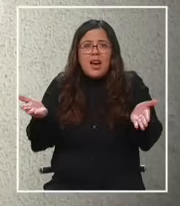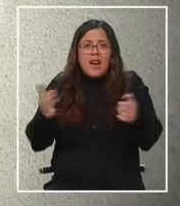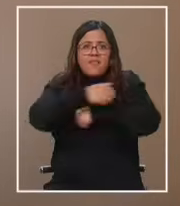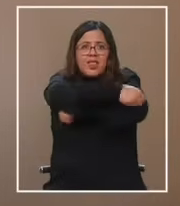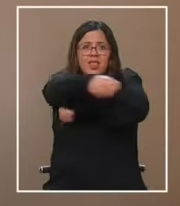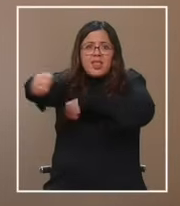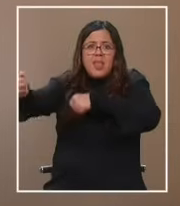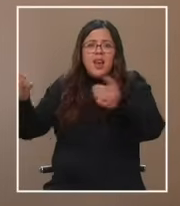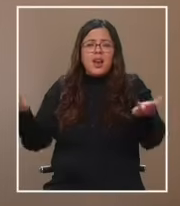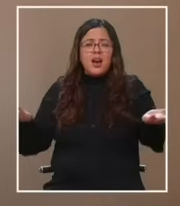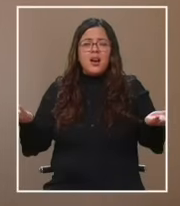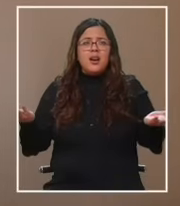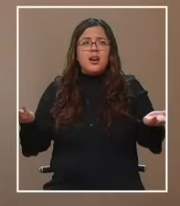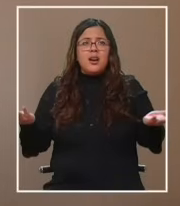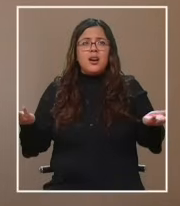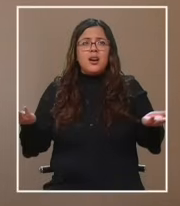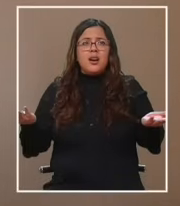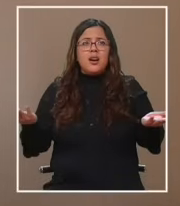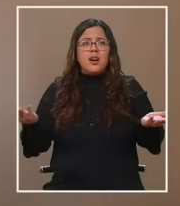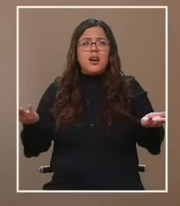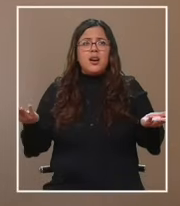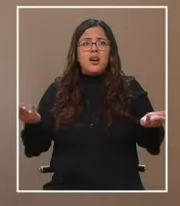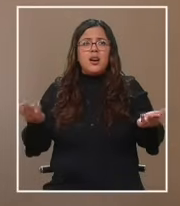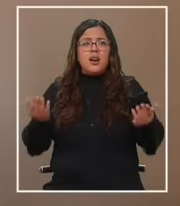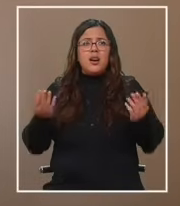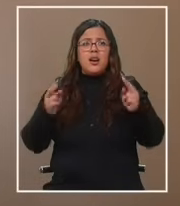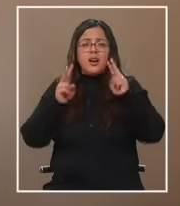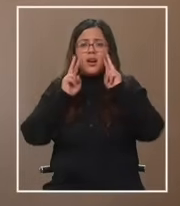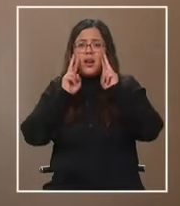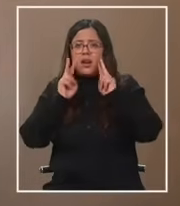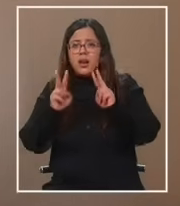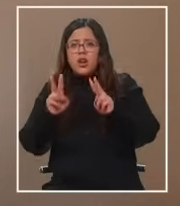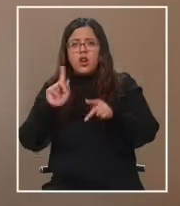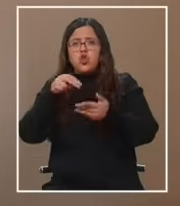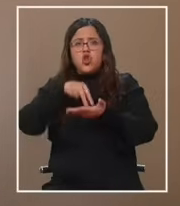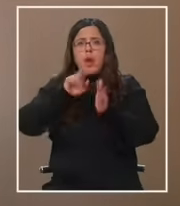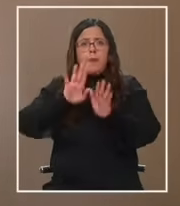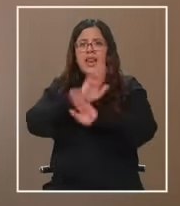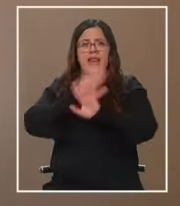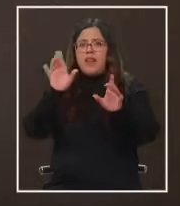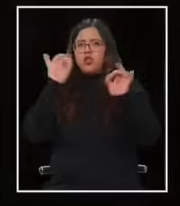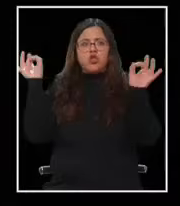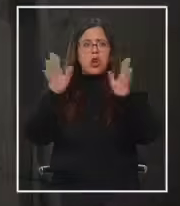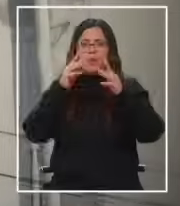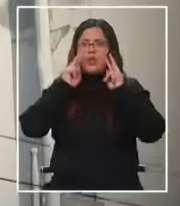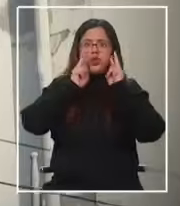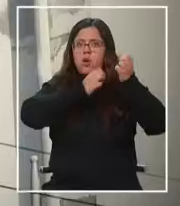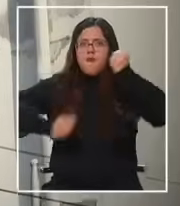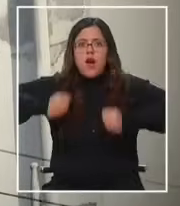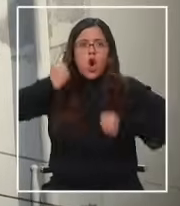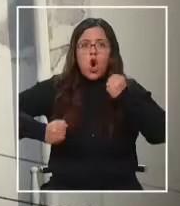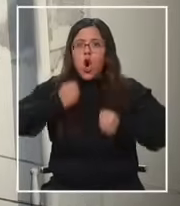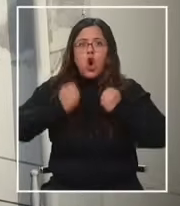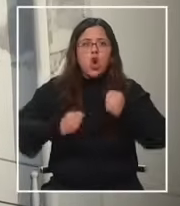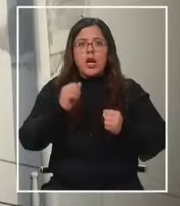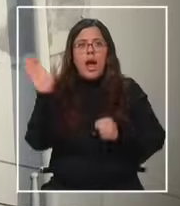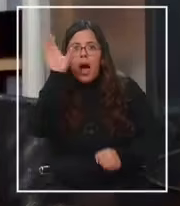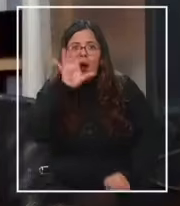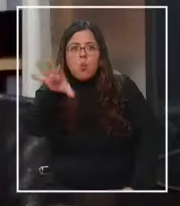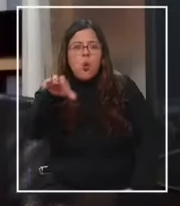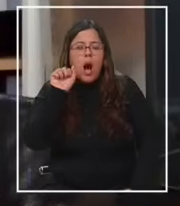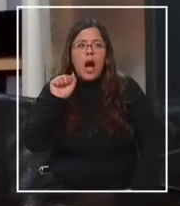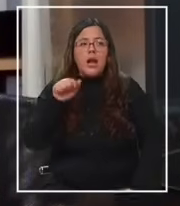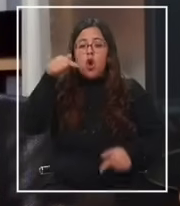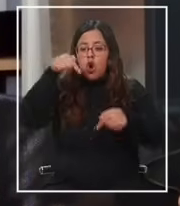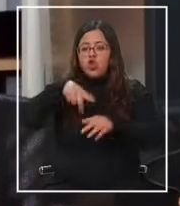chicas. Sentí el aviso y yo no esperé que me dijeran nada. Yo salí corriendo. Hoy día